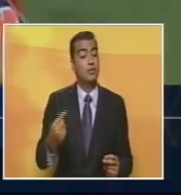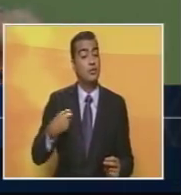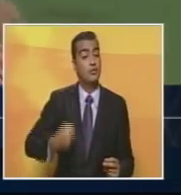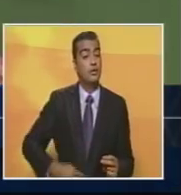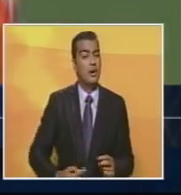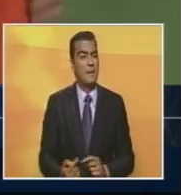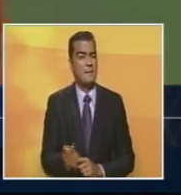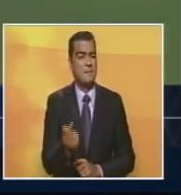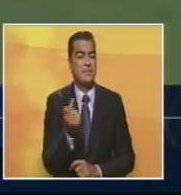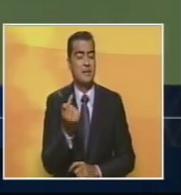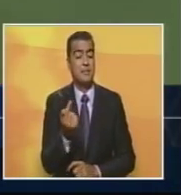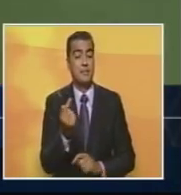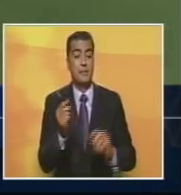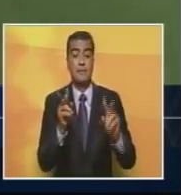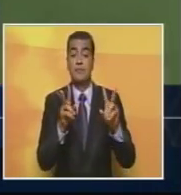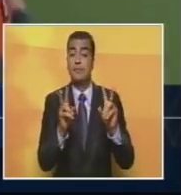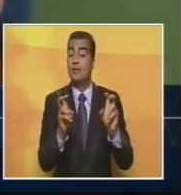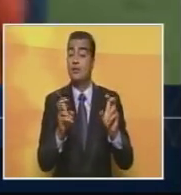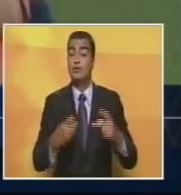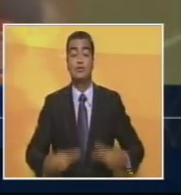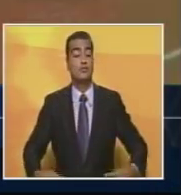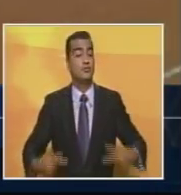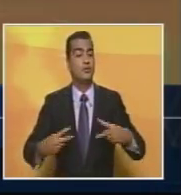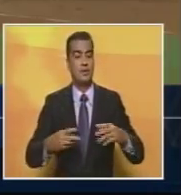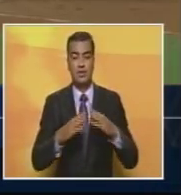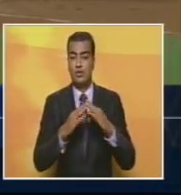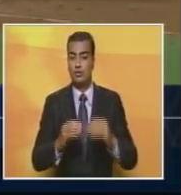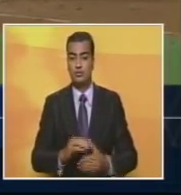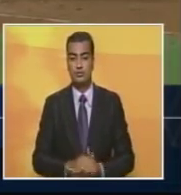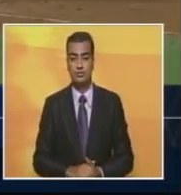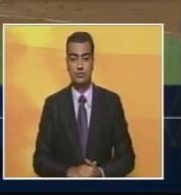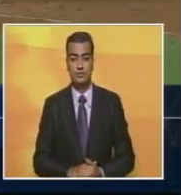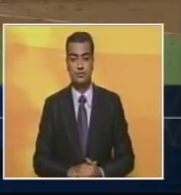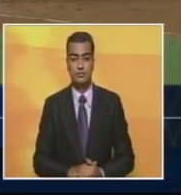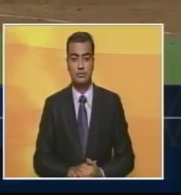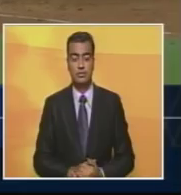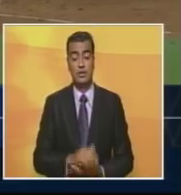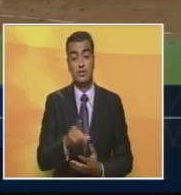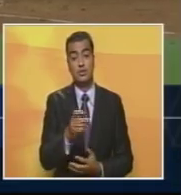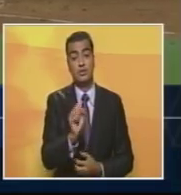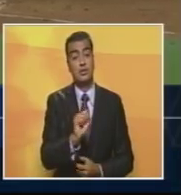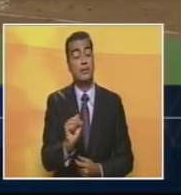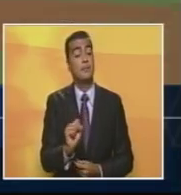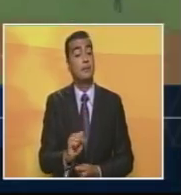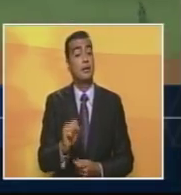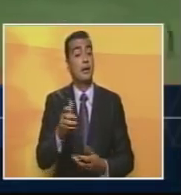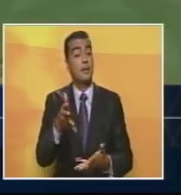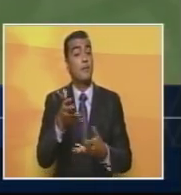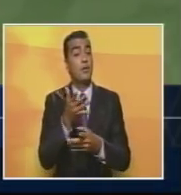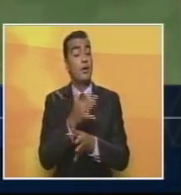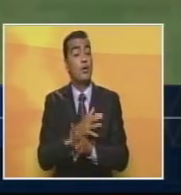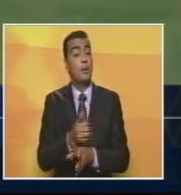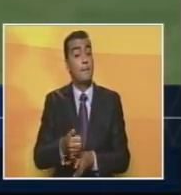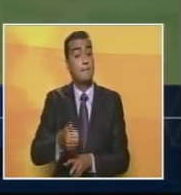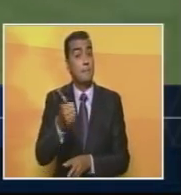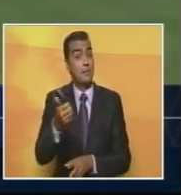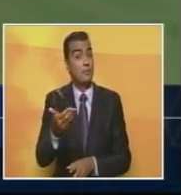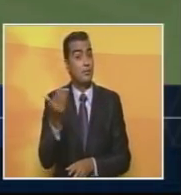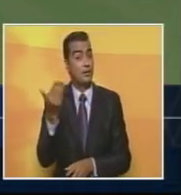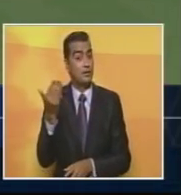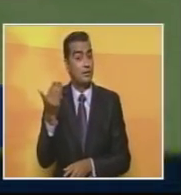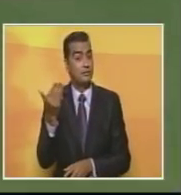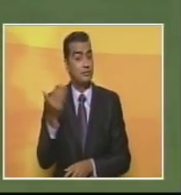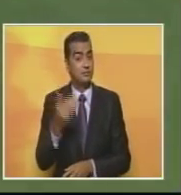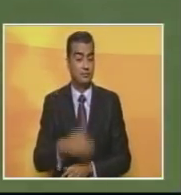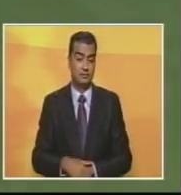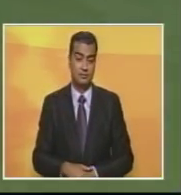el primer título de Serie Mundial de la franquicia, con George Springer galardonado como el jugador más valioso de